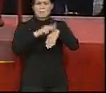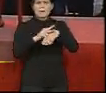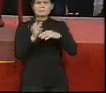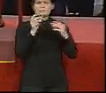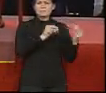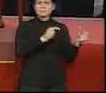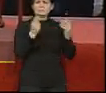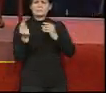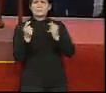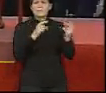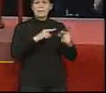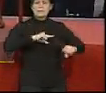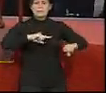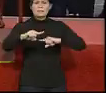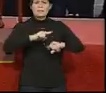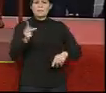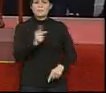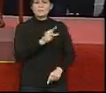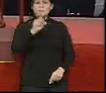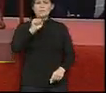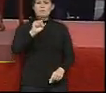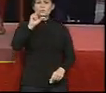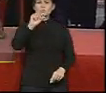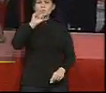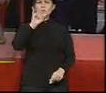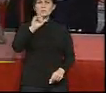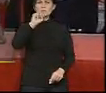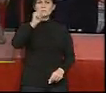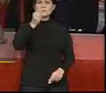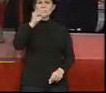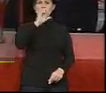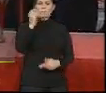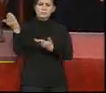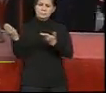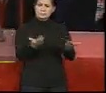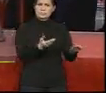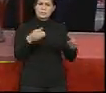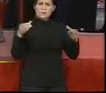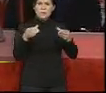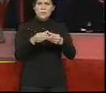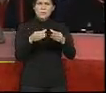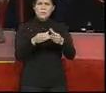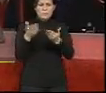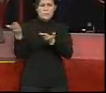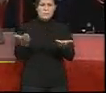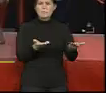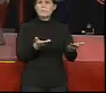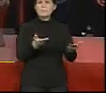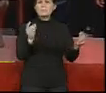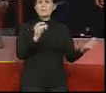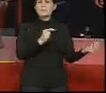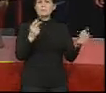El ballet Mindipá, bajo la dirección de la profesora Susi Sacco, ofrece al ilustre visitante y comitiva este cuadro